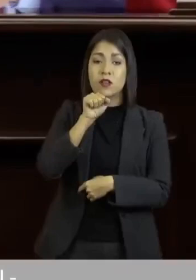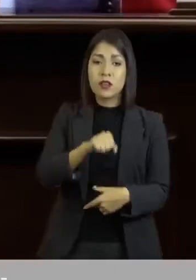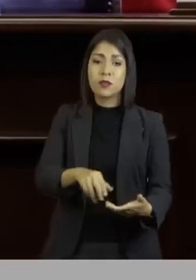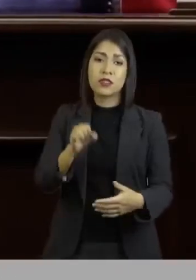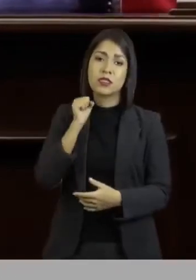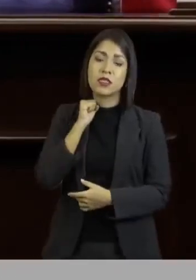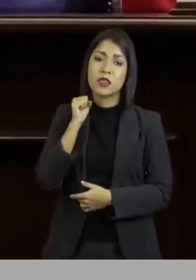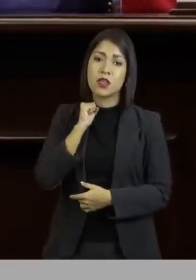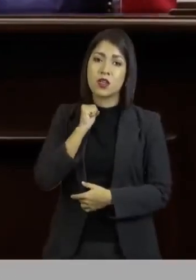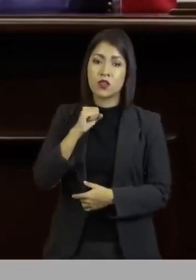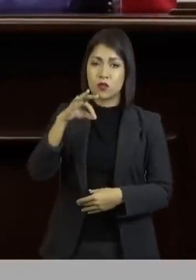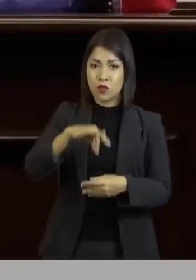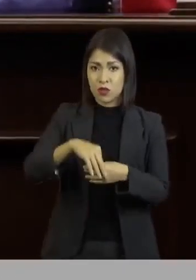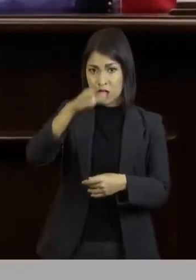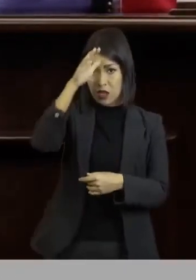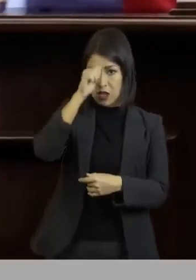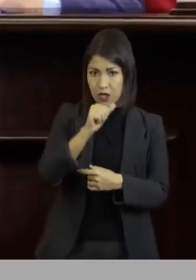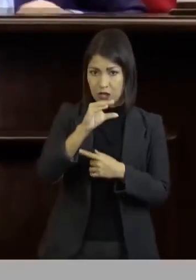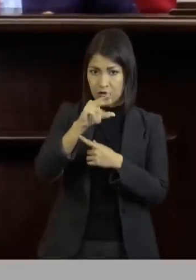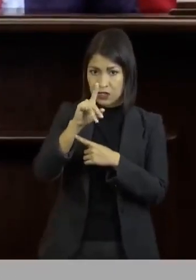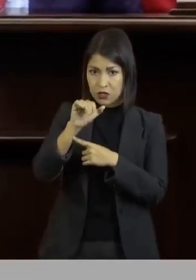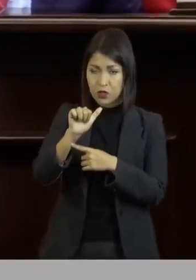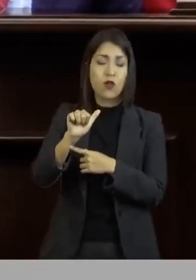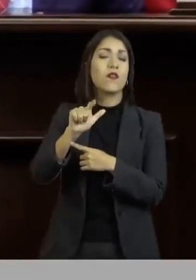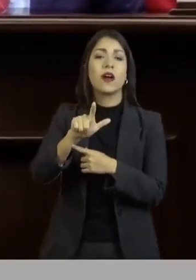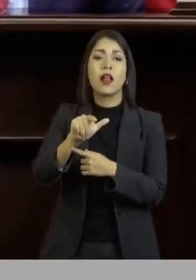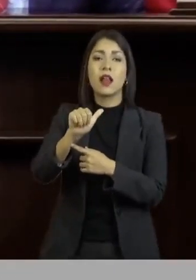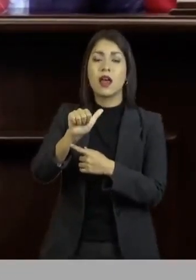a favor: Cristóbal Arias,